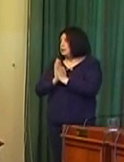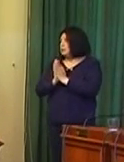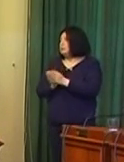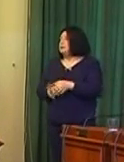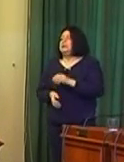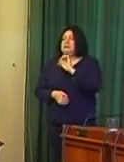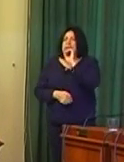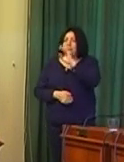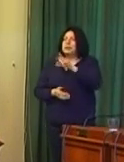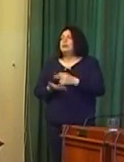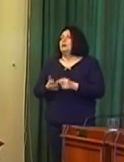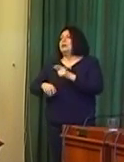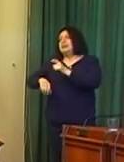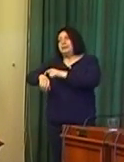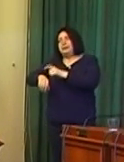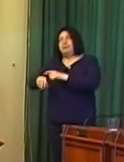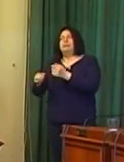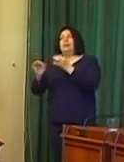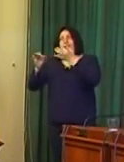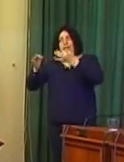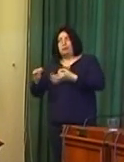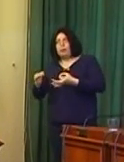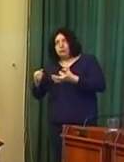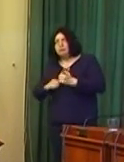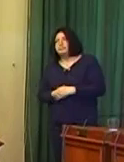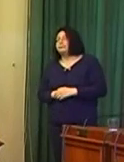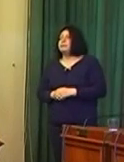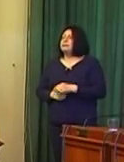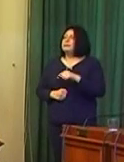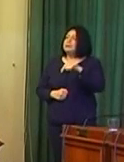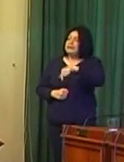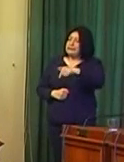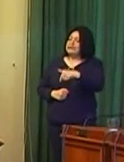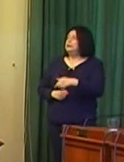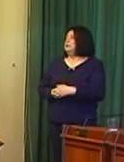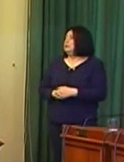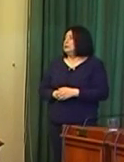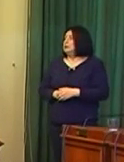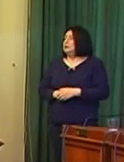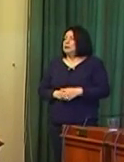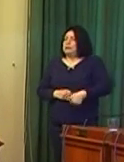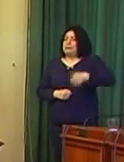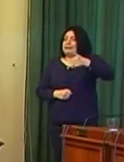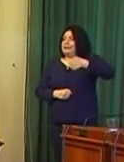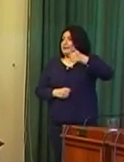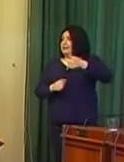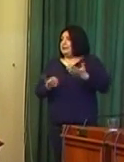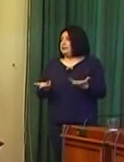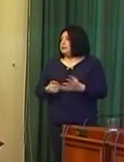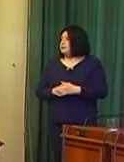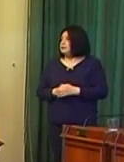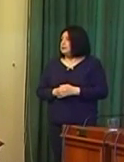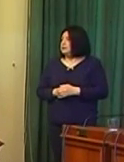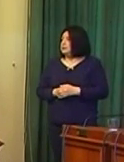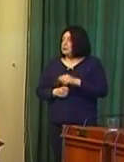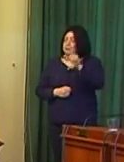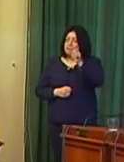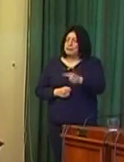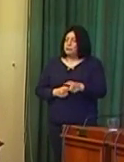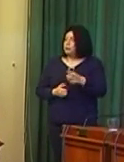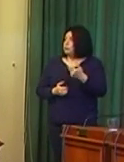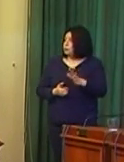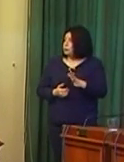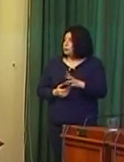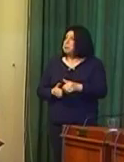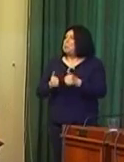decirlo en el contexto adecuado. En este caso, nuestro gerente, el señor Eric Peña, es una persona que ha tenido